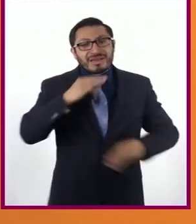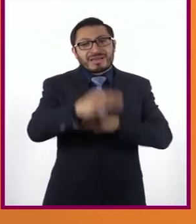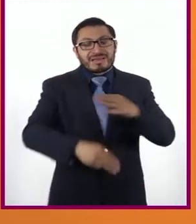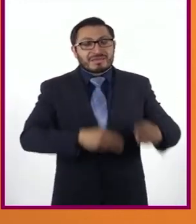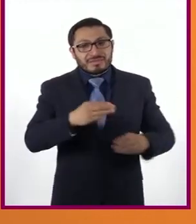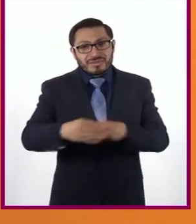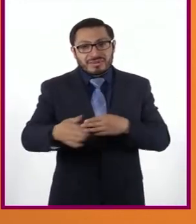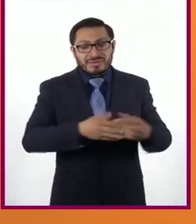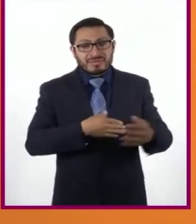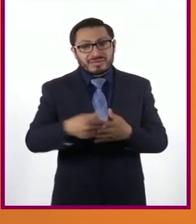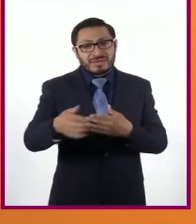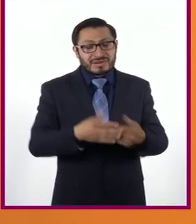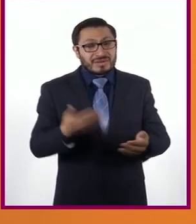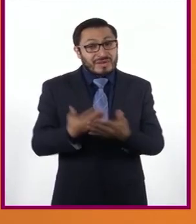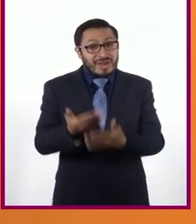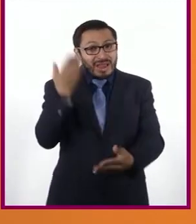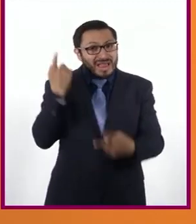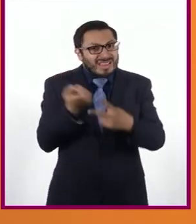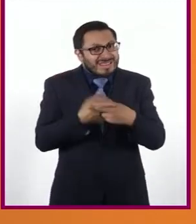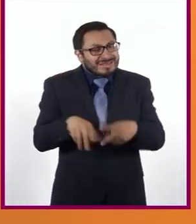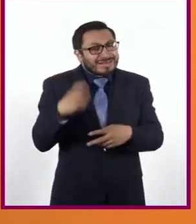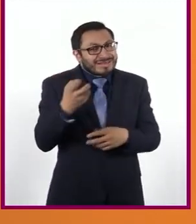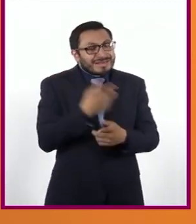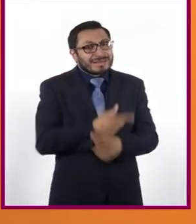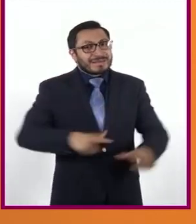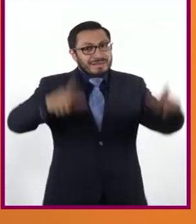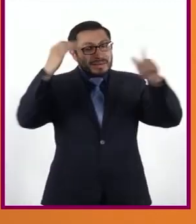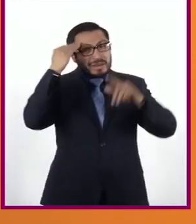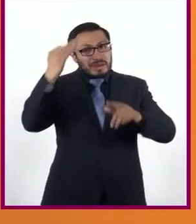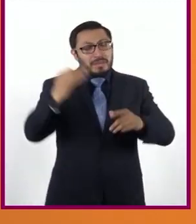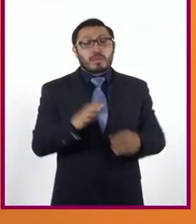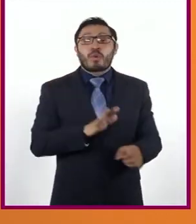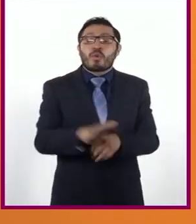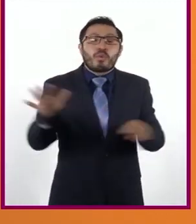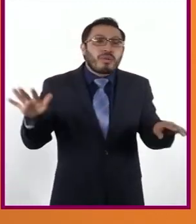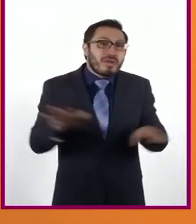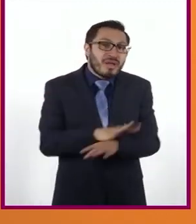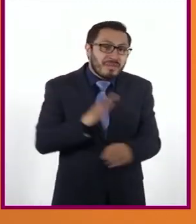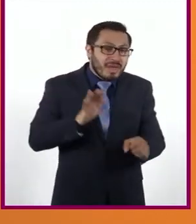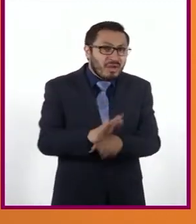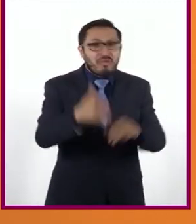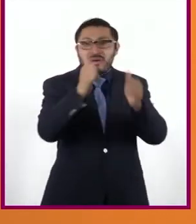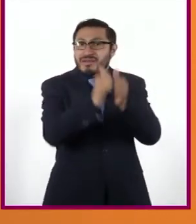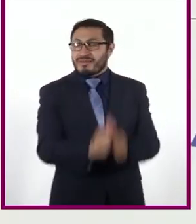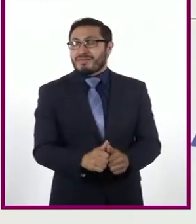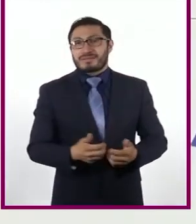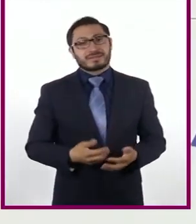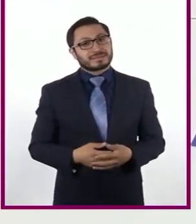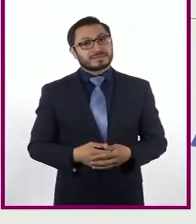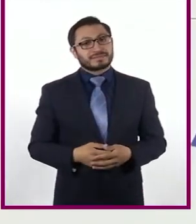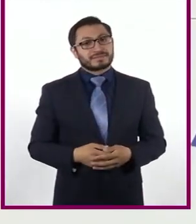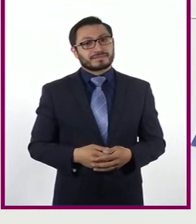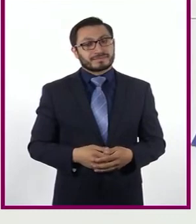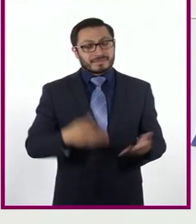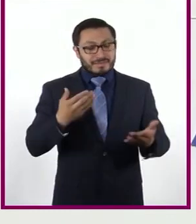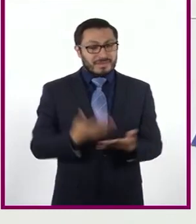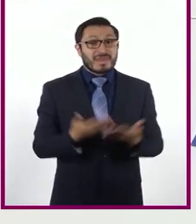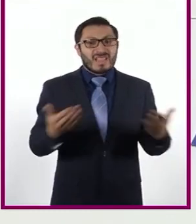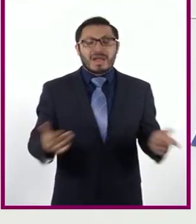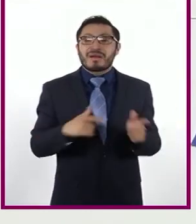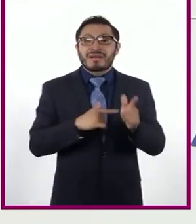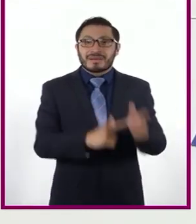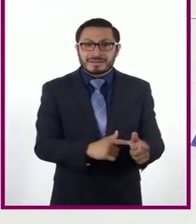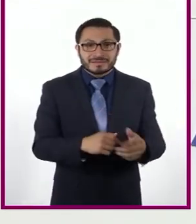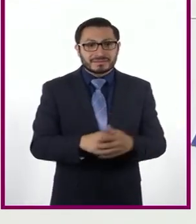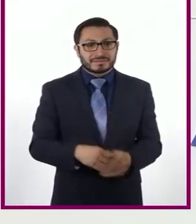hoy tuvieron su origen en este periodo? ¿Qué ha cambiado y qué ha permanecido? Es momento de continuar